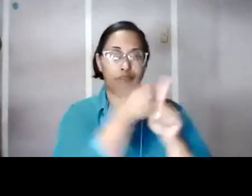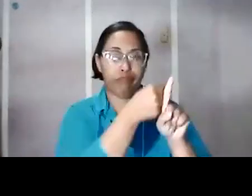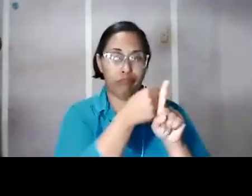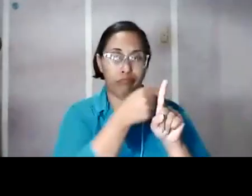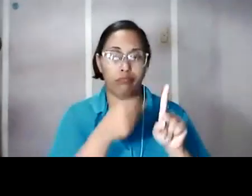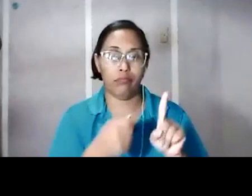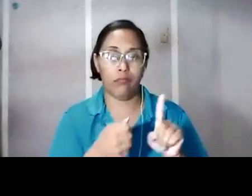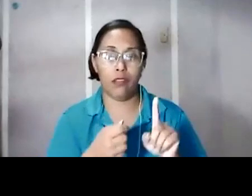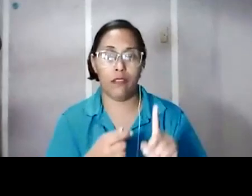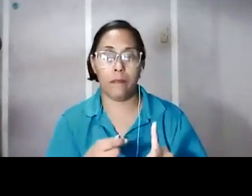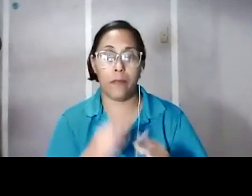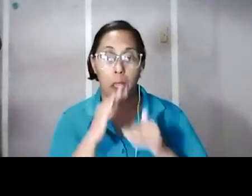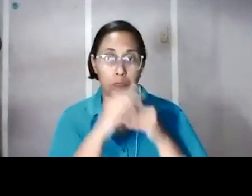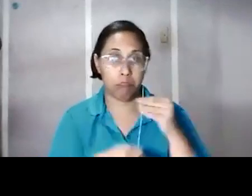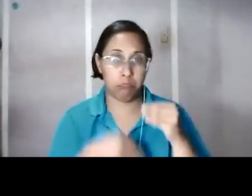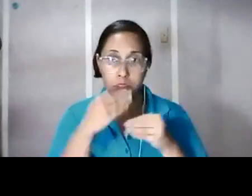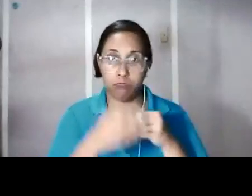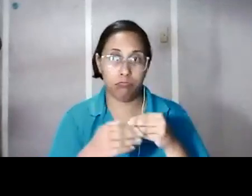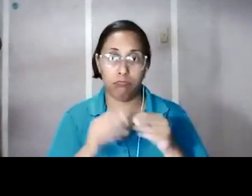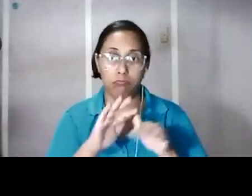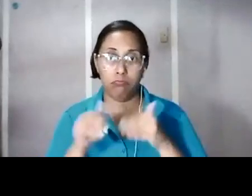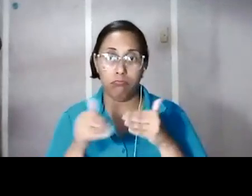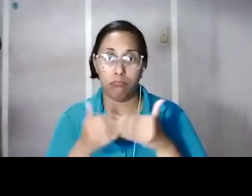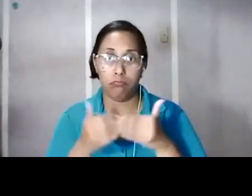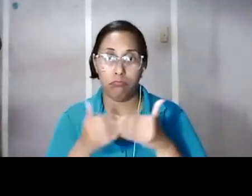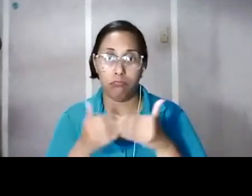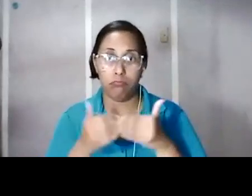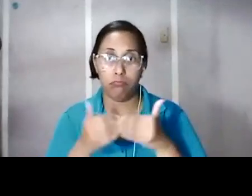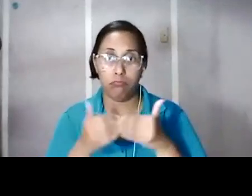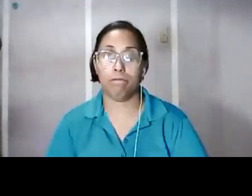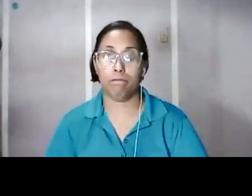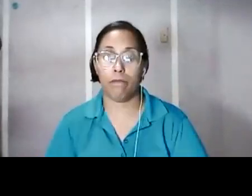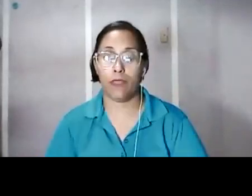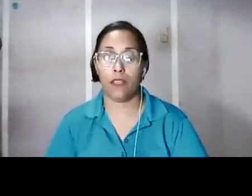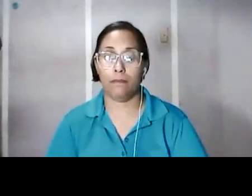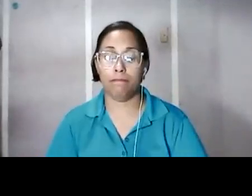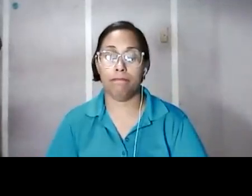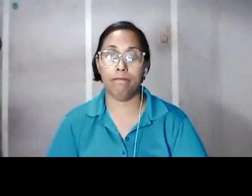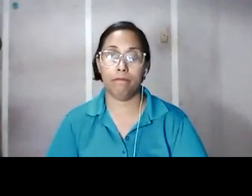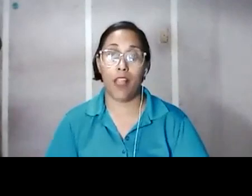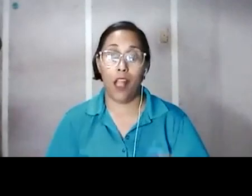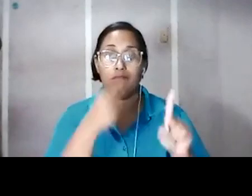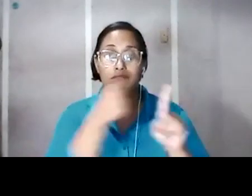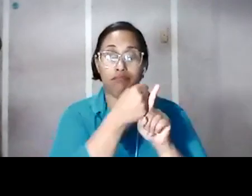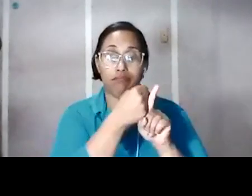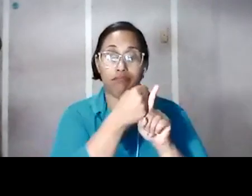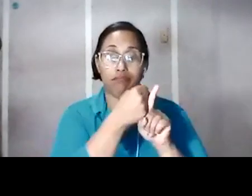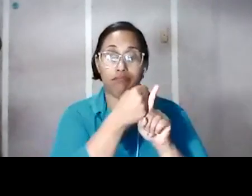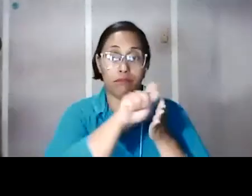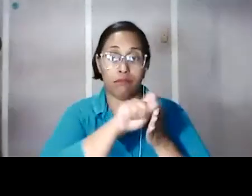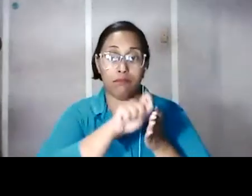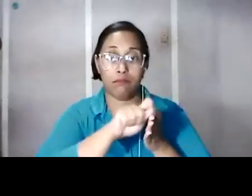cubrían todos, los incidentes son las notas, los incidentes que